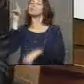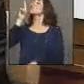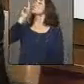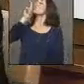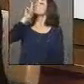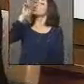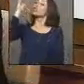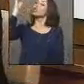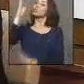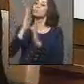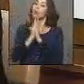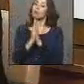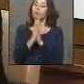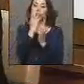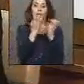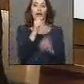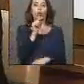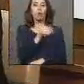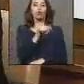Silencio, por favor.